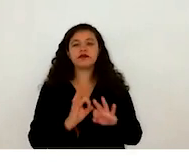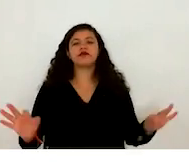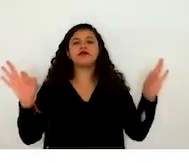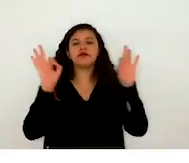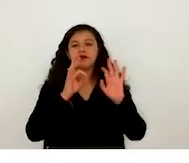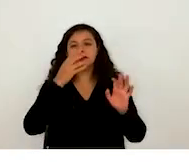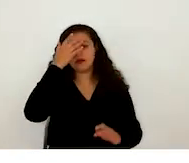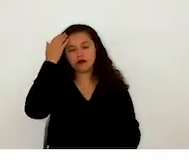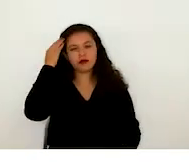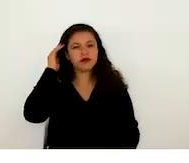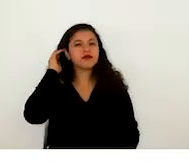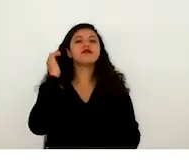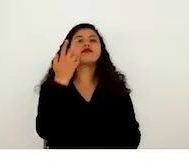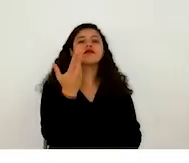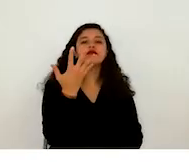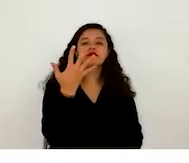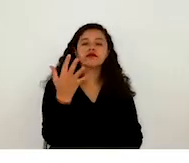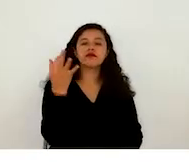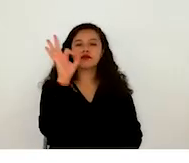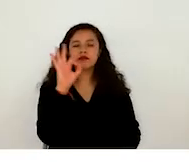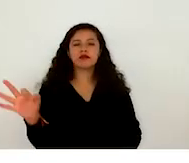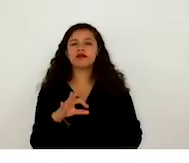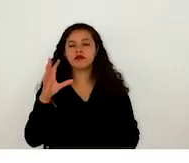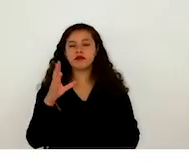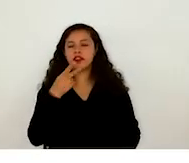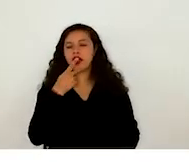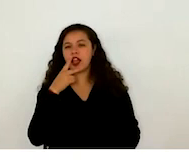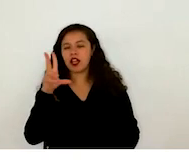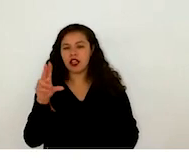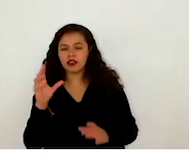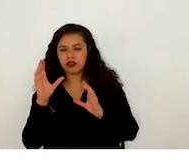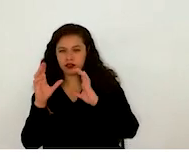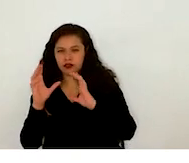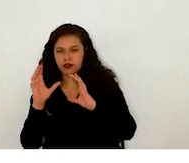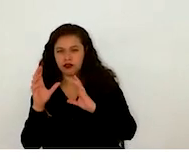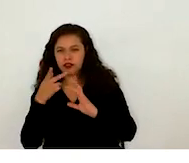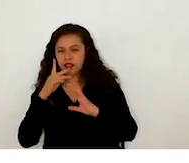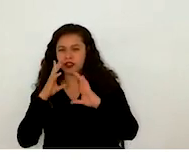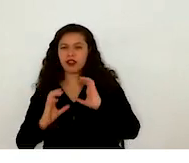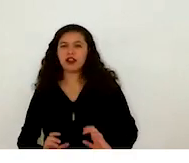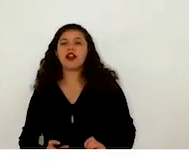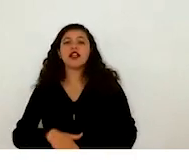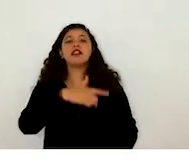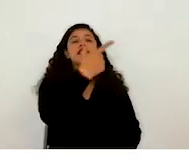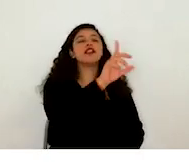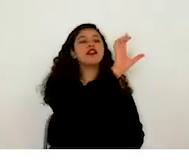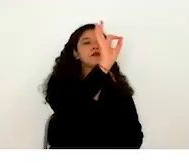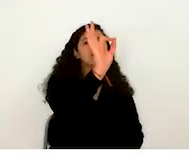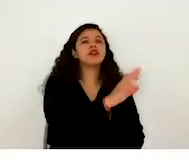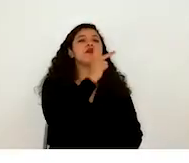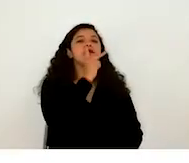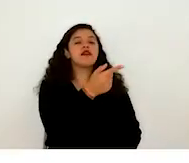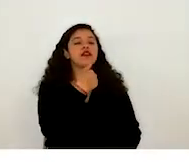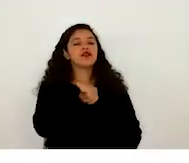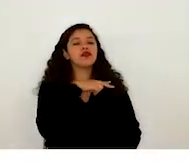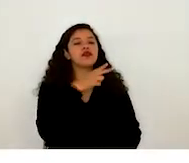55 por ciento del lenguaje no verbal corporal 7 por ciento son las palabras que usamos